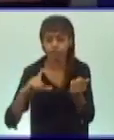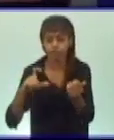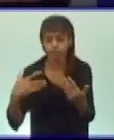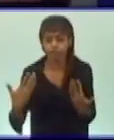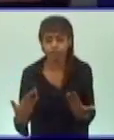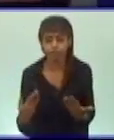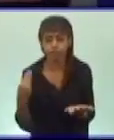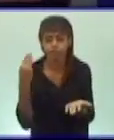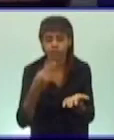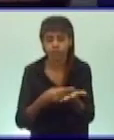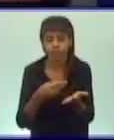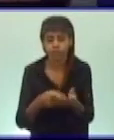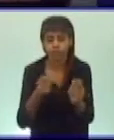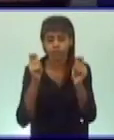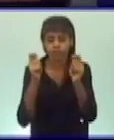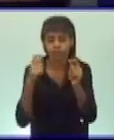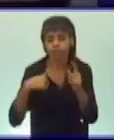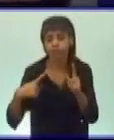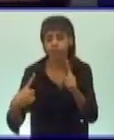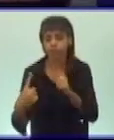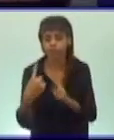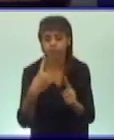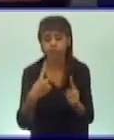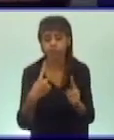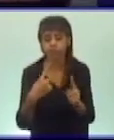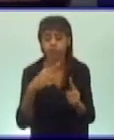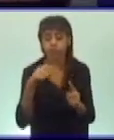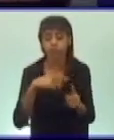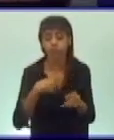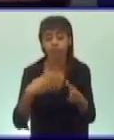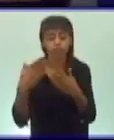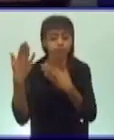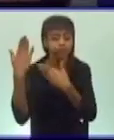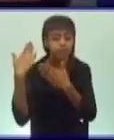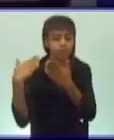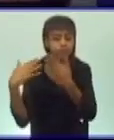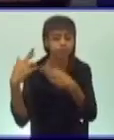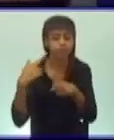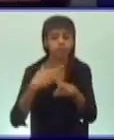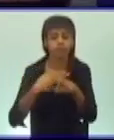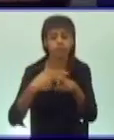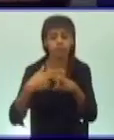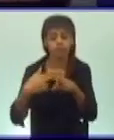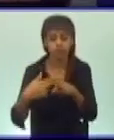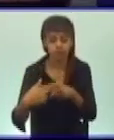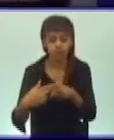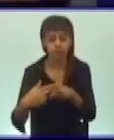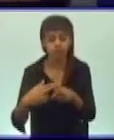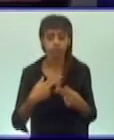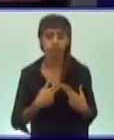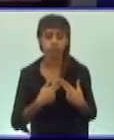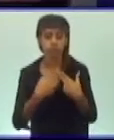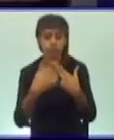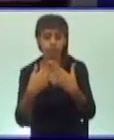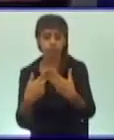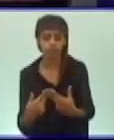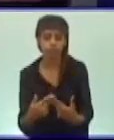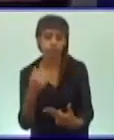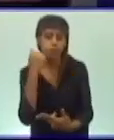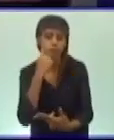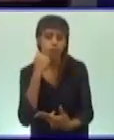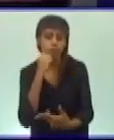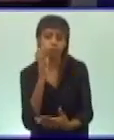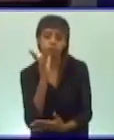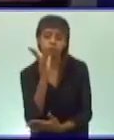de esos estandartes y con ello de las mejores tradiciones revolucionarias, la historia heroica y los más